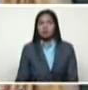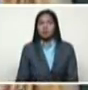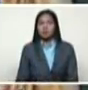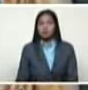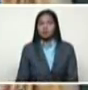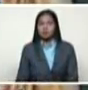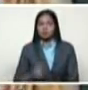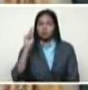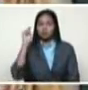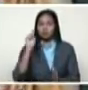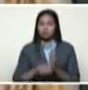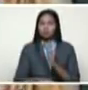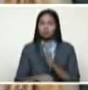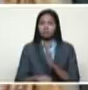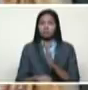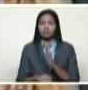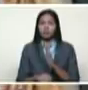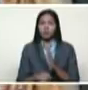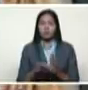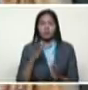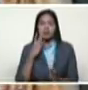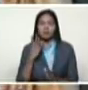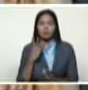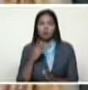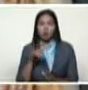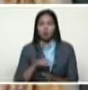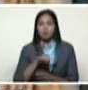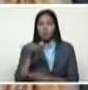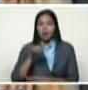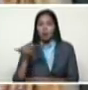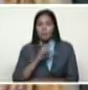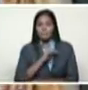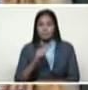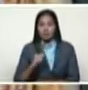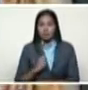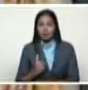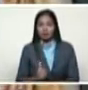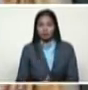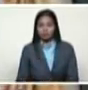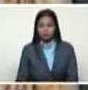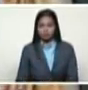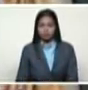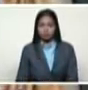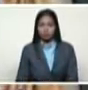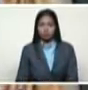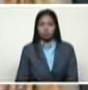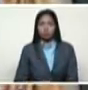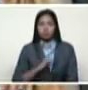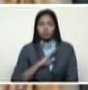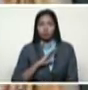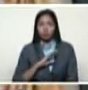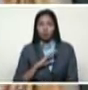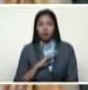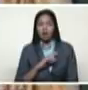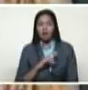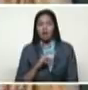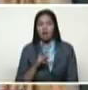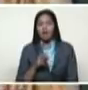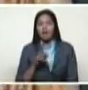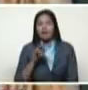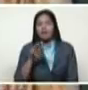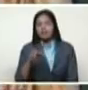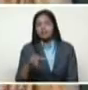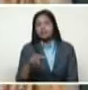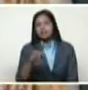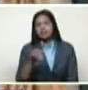prohibieron que vuelos privados con matrículas YV, que es la